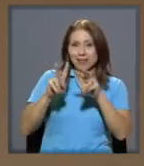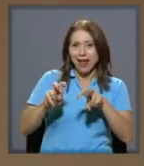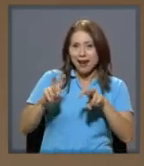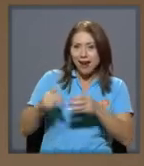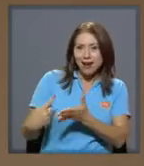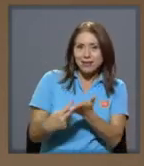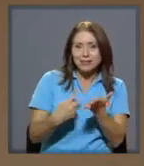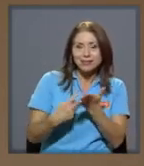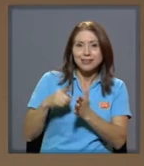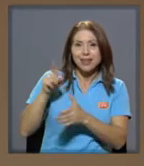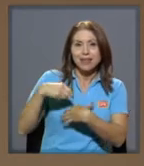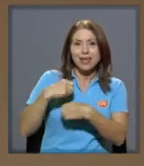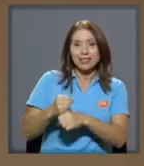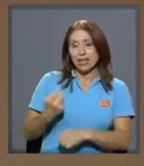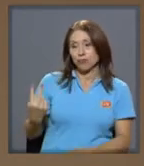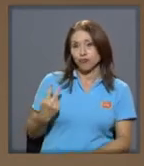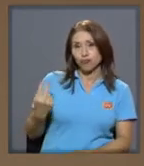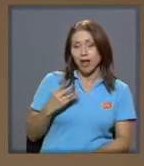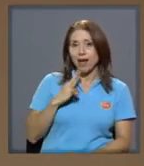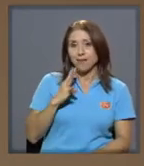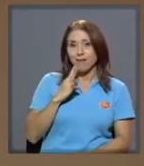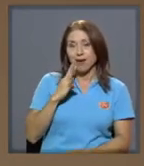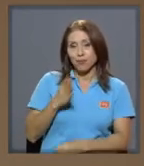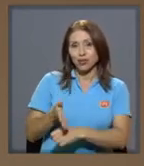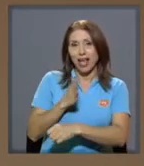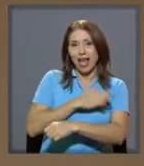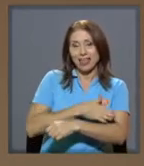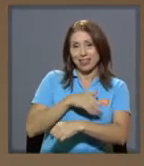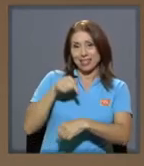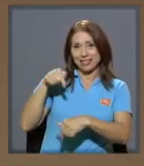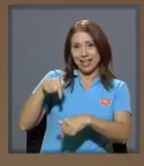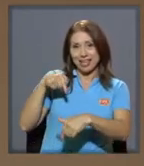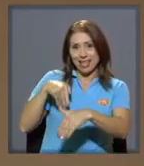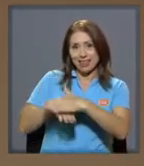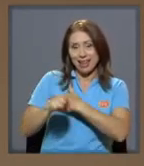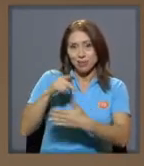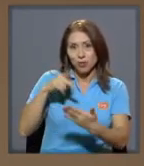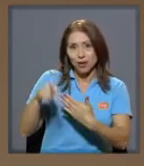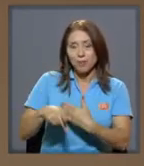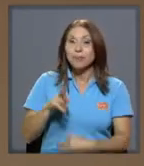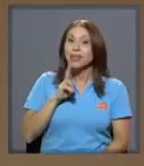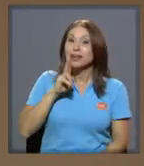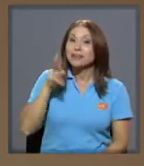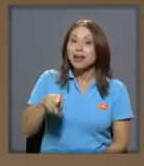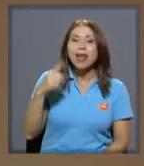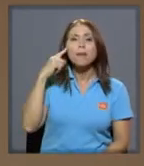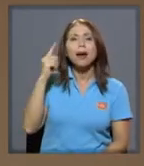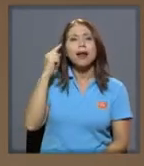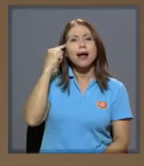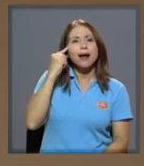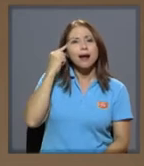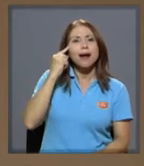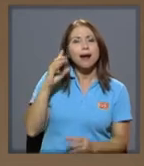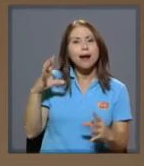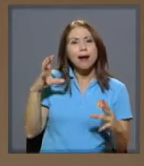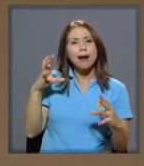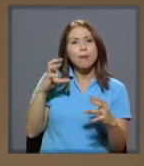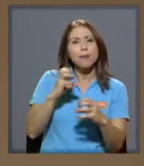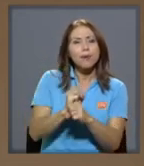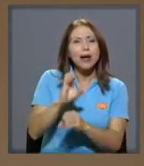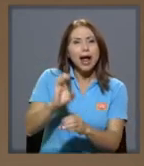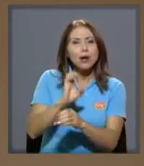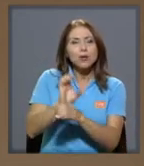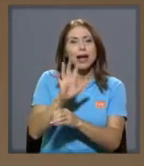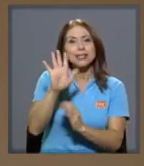que conversábamos Olga y yo antes de entrar al programa es que en realidad en el cálculo de los 5 millones,